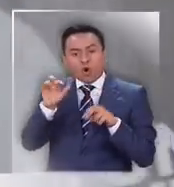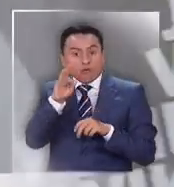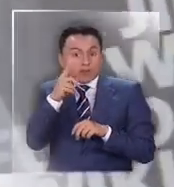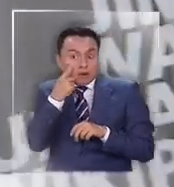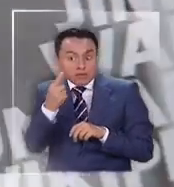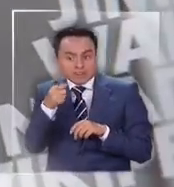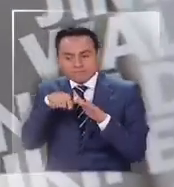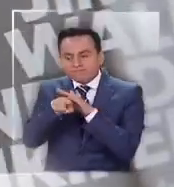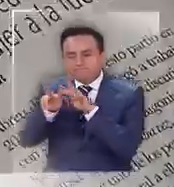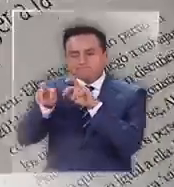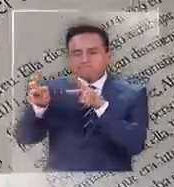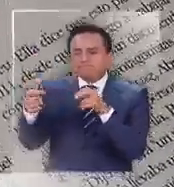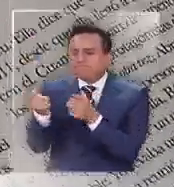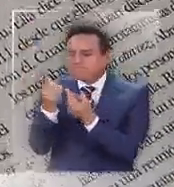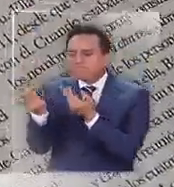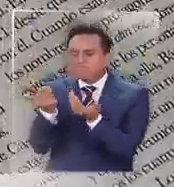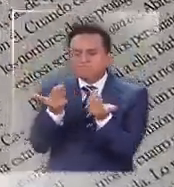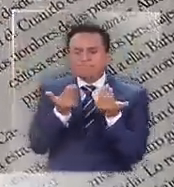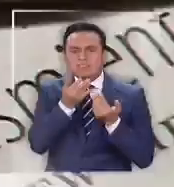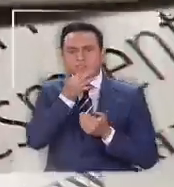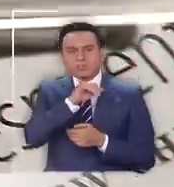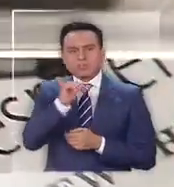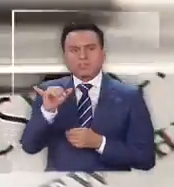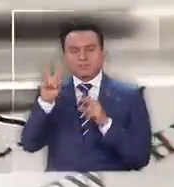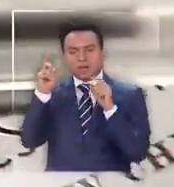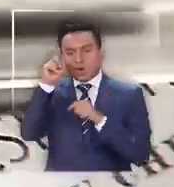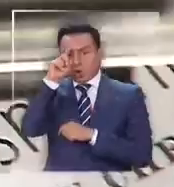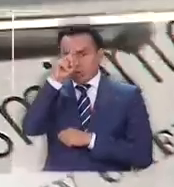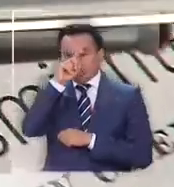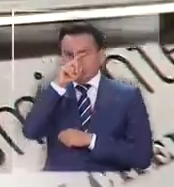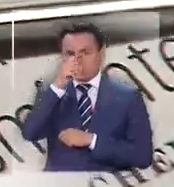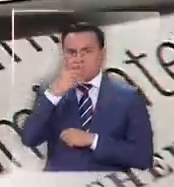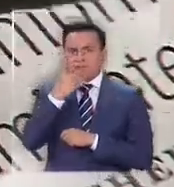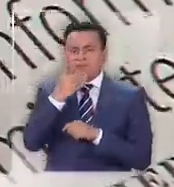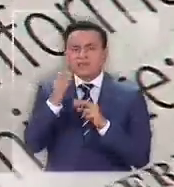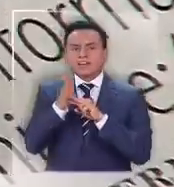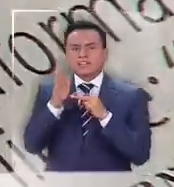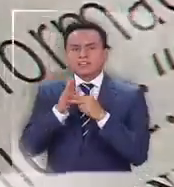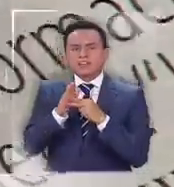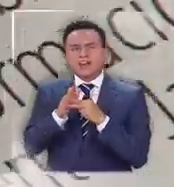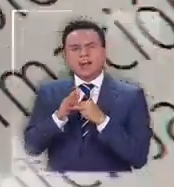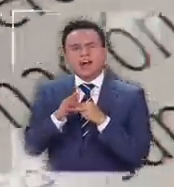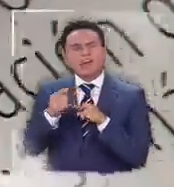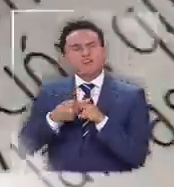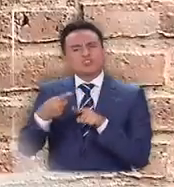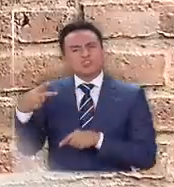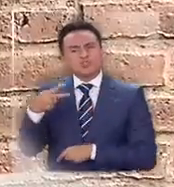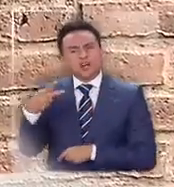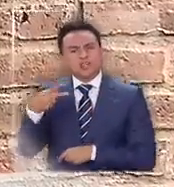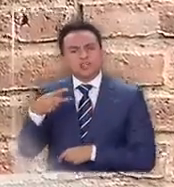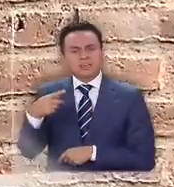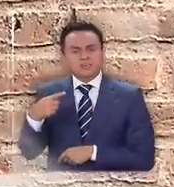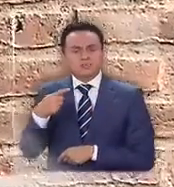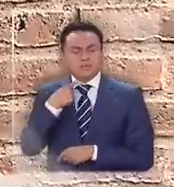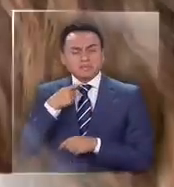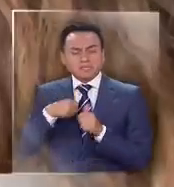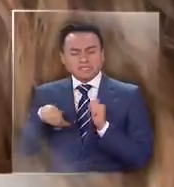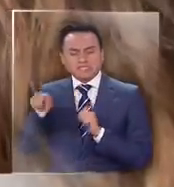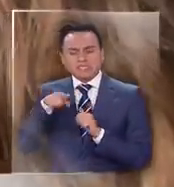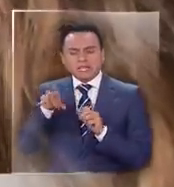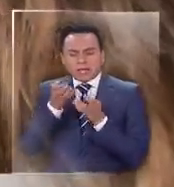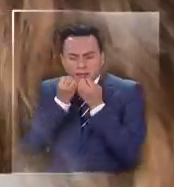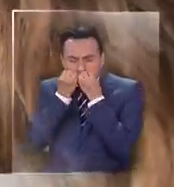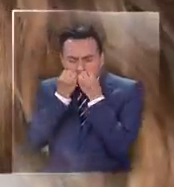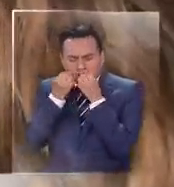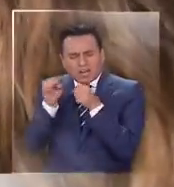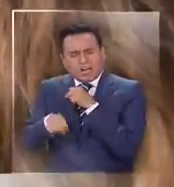así indagar las denuncias. Un tema más que complejo, y es que en los casos de abuso sexual, las víctimas tardan años en contar